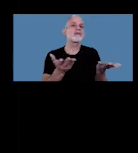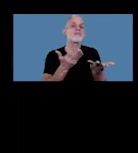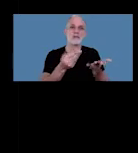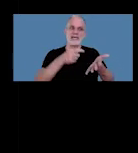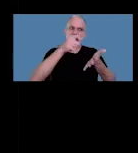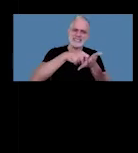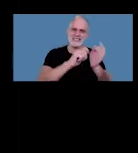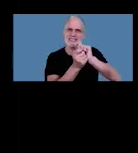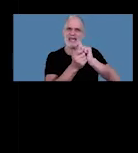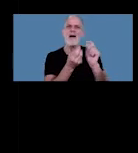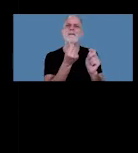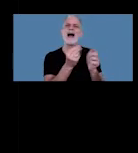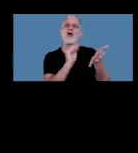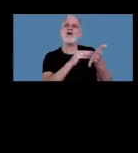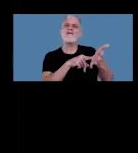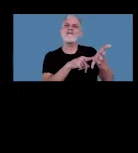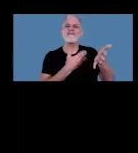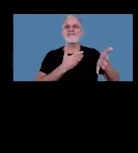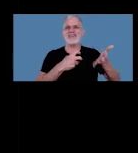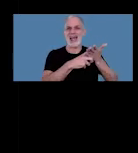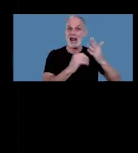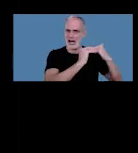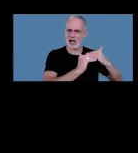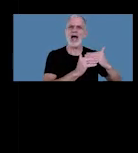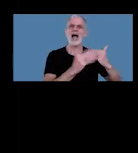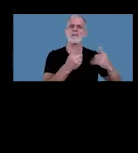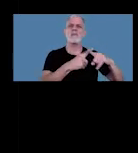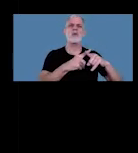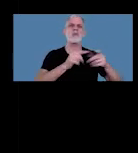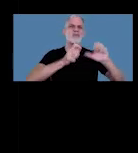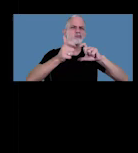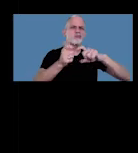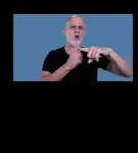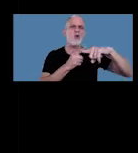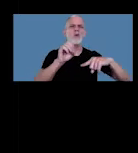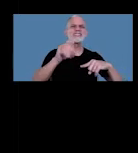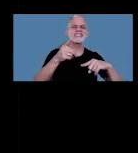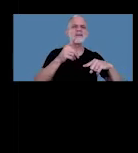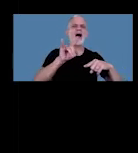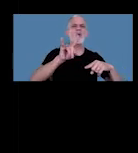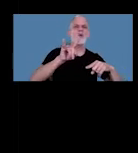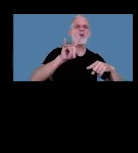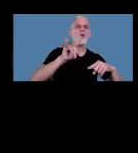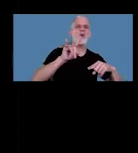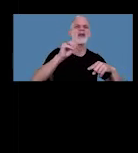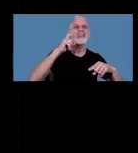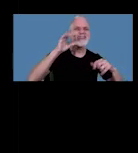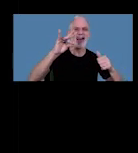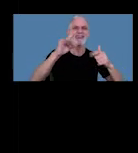corrigiendo el valor fiscal o valor fiscal homogéneo por un coeficiente que se llama unidad de sustentabilidad